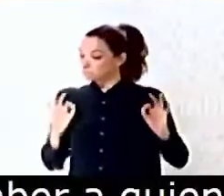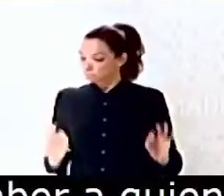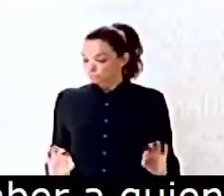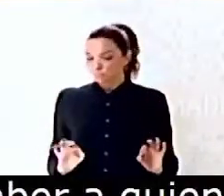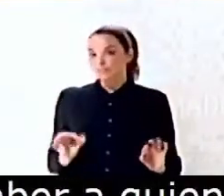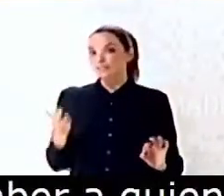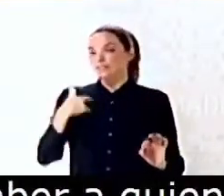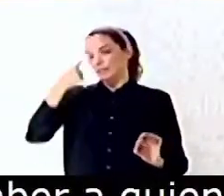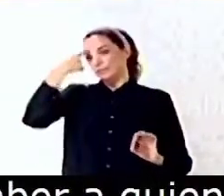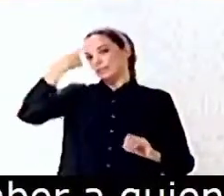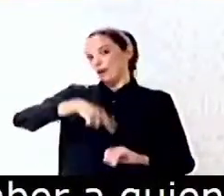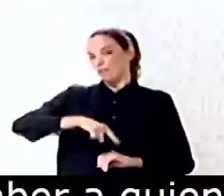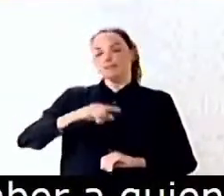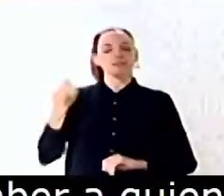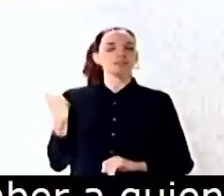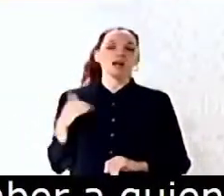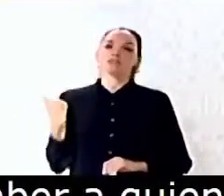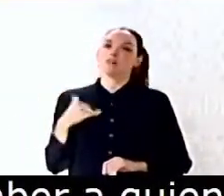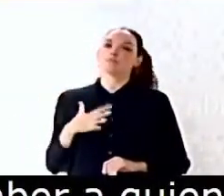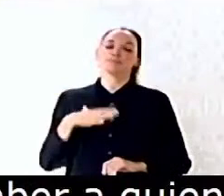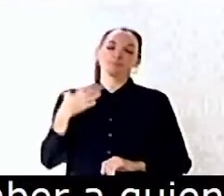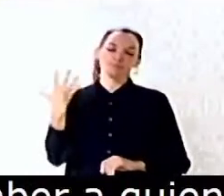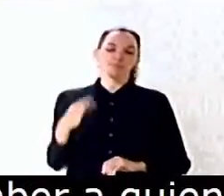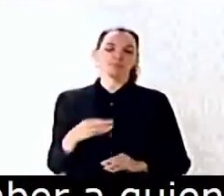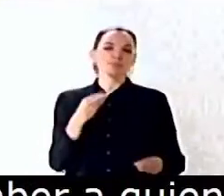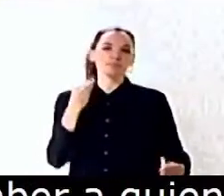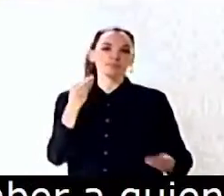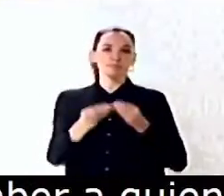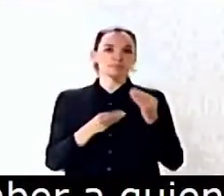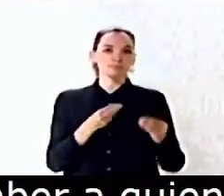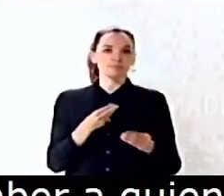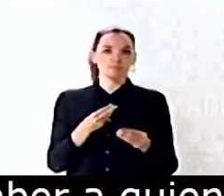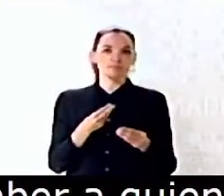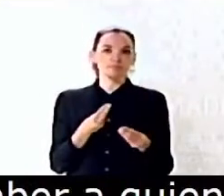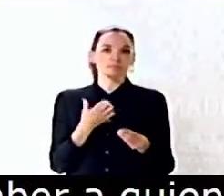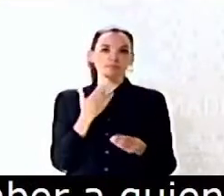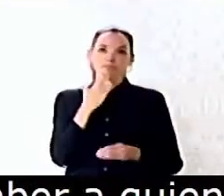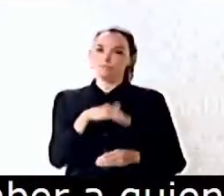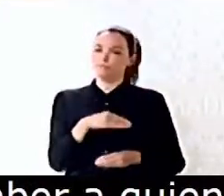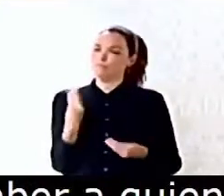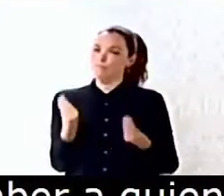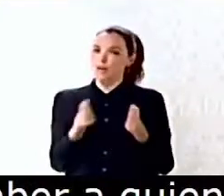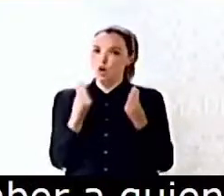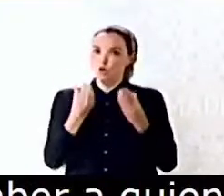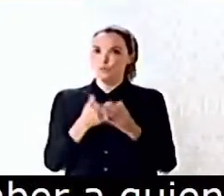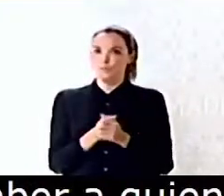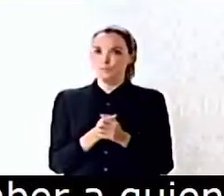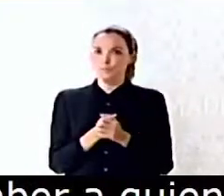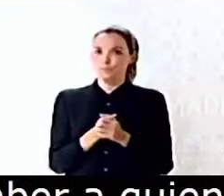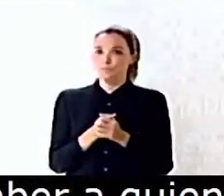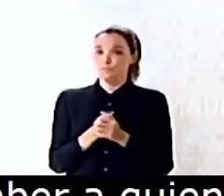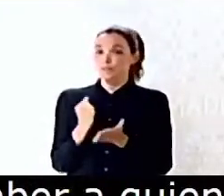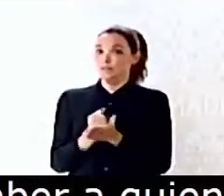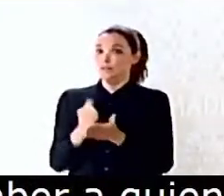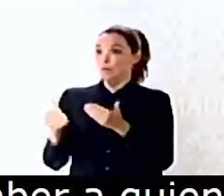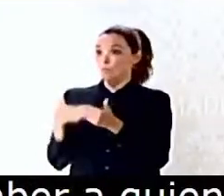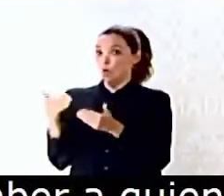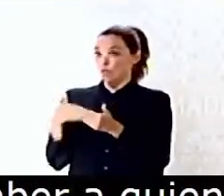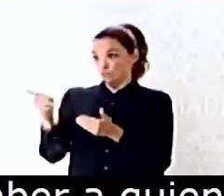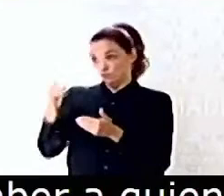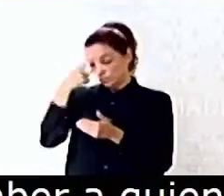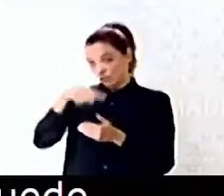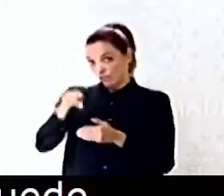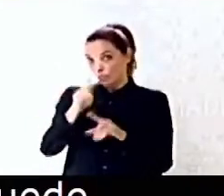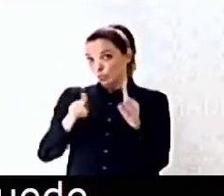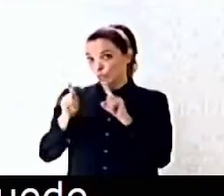duda despejada, pues yo creo que ahora ya se puede distribuir de forma más adecuada. Con Moderna saben ustedes que tenemos un problema, y es que Moderna